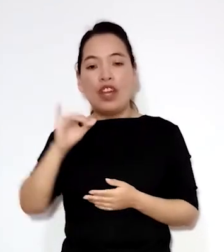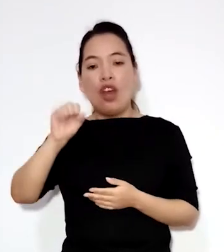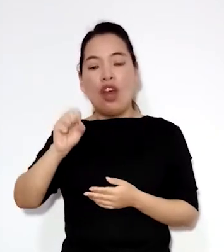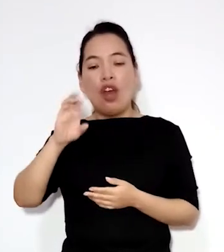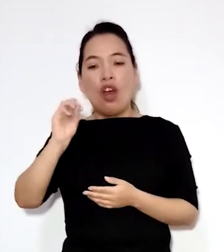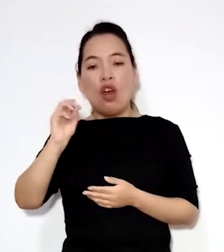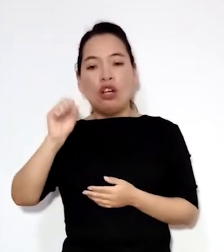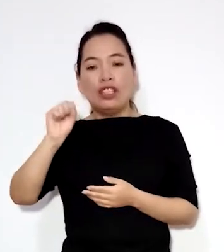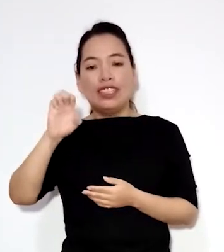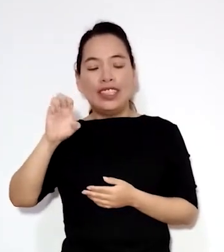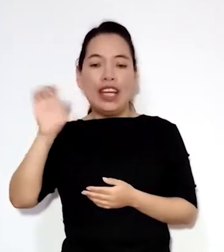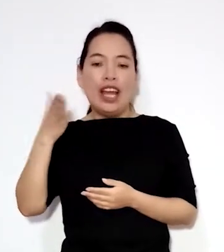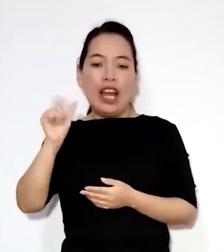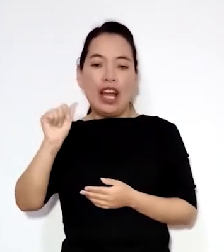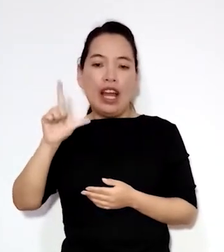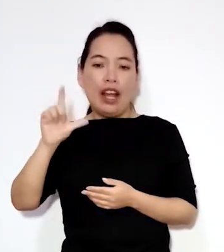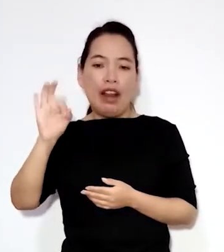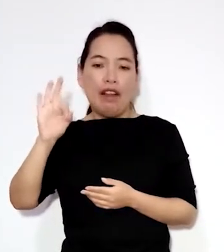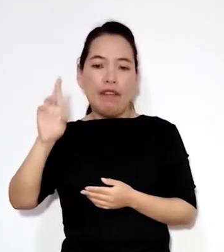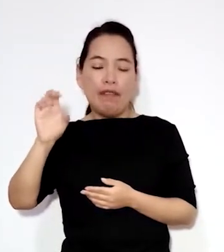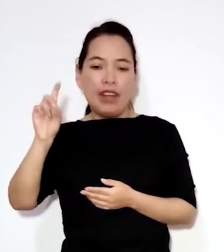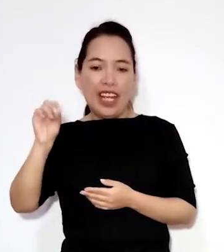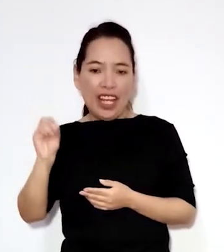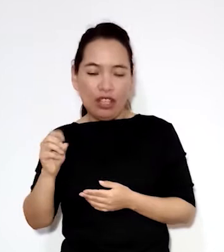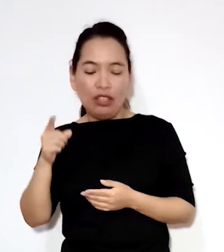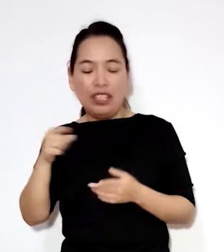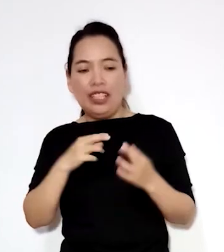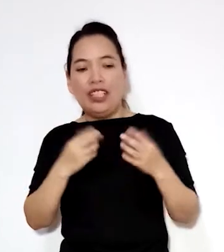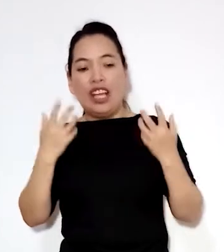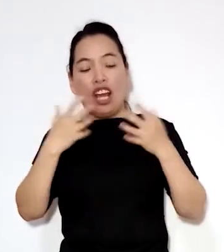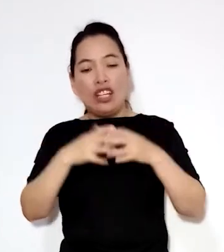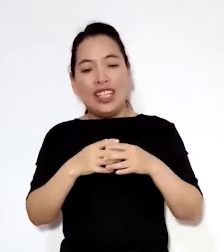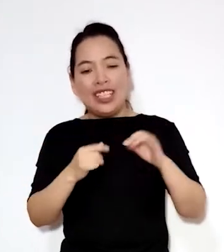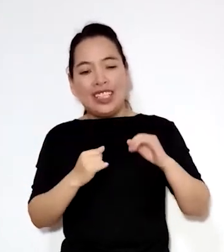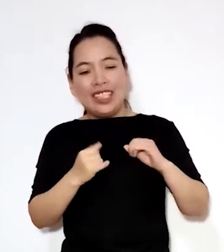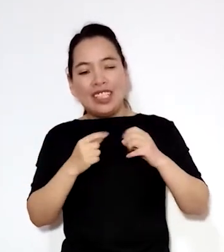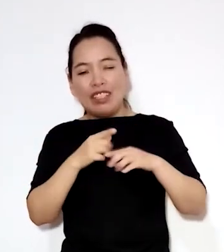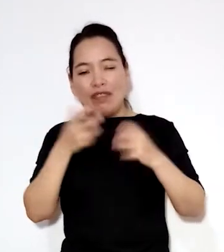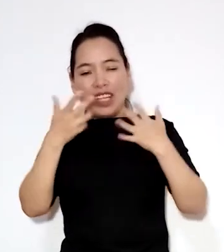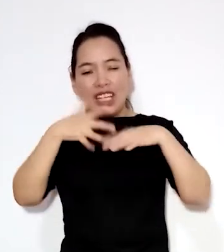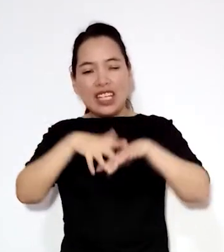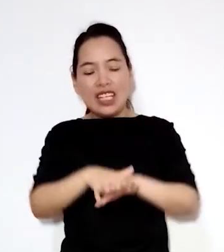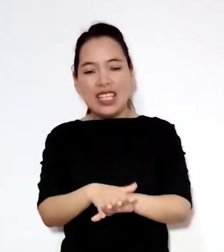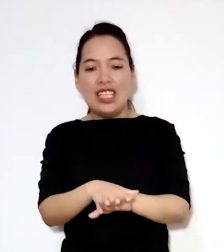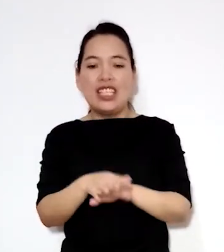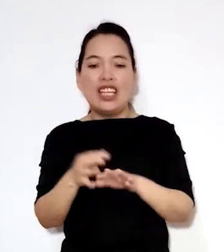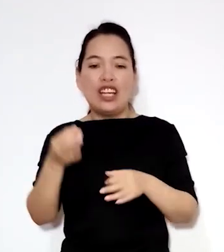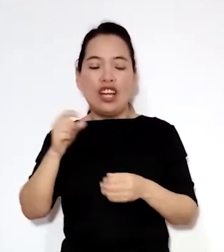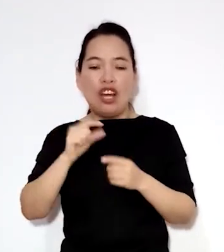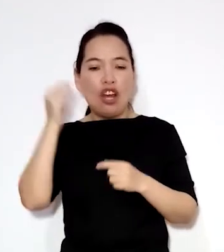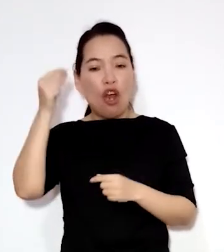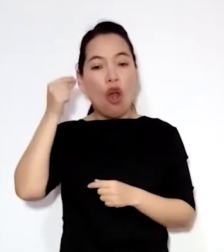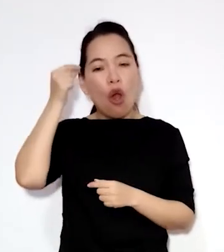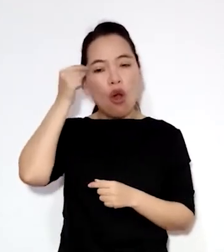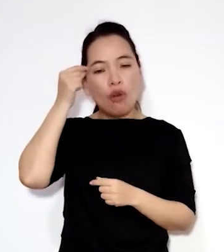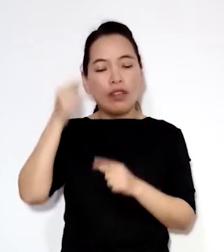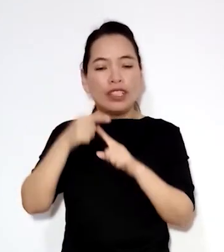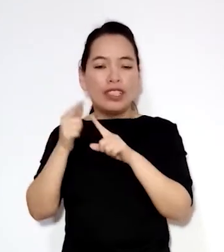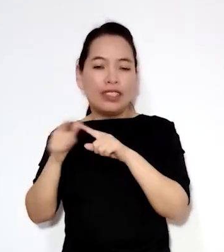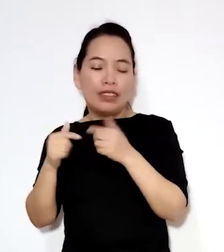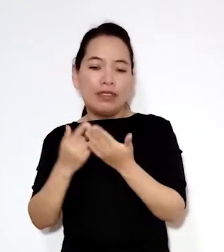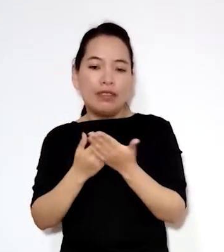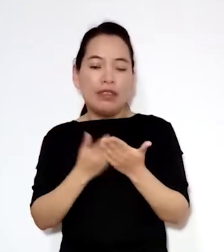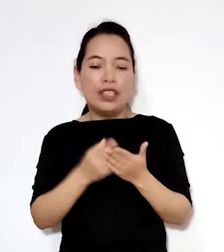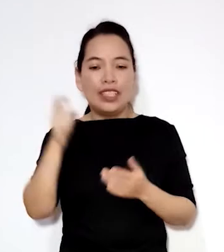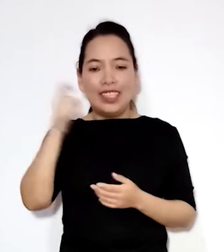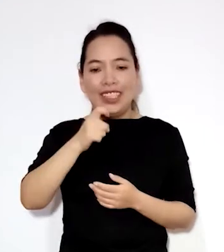la relatora especial de las Naciones Unidas sobre los derechos de las personas con discapacidad. Tenemos también a